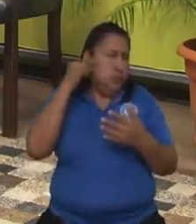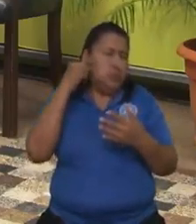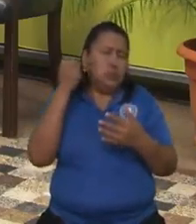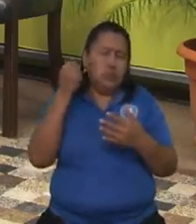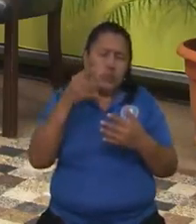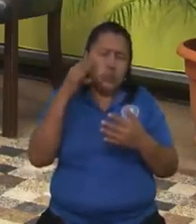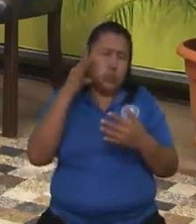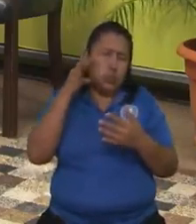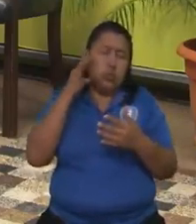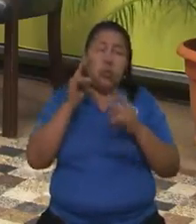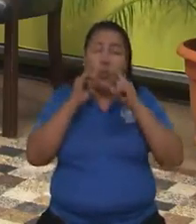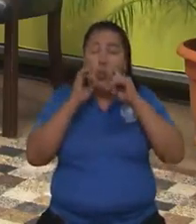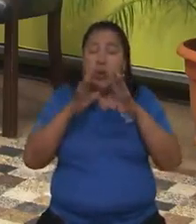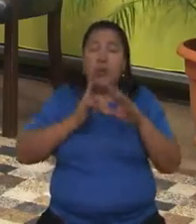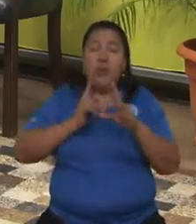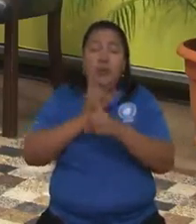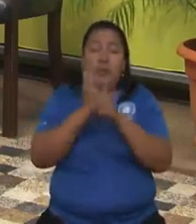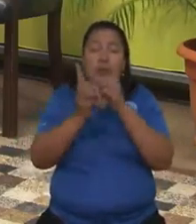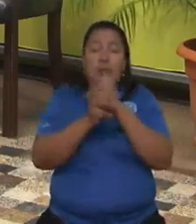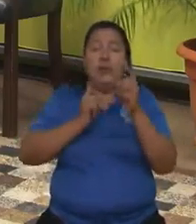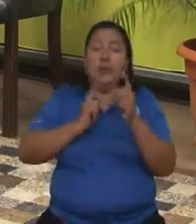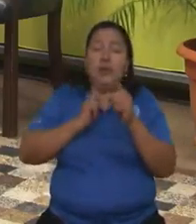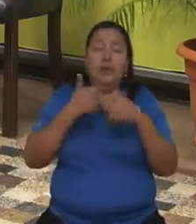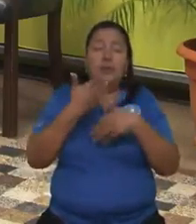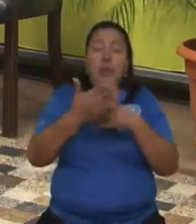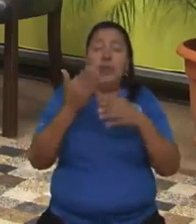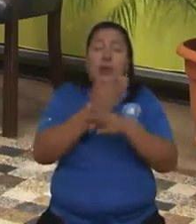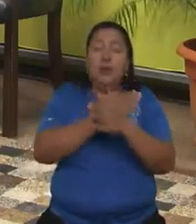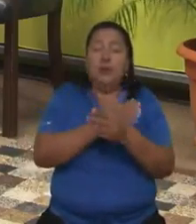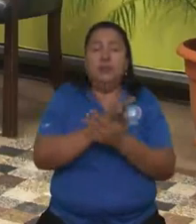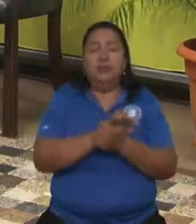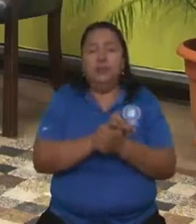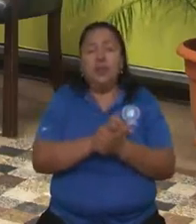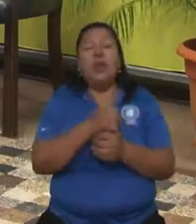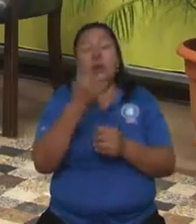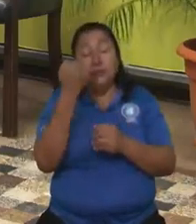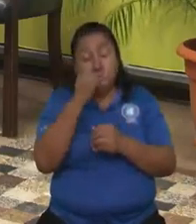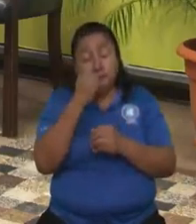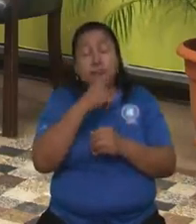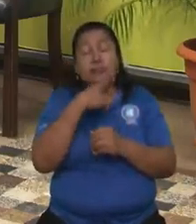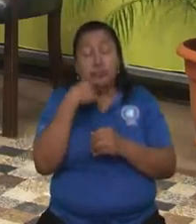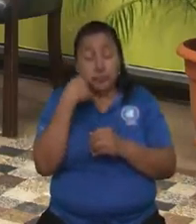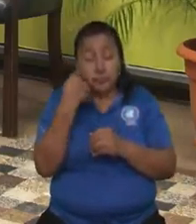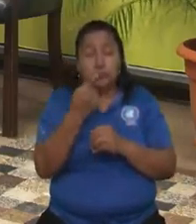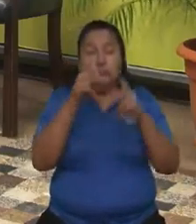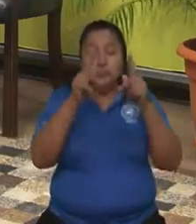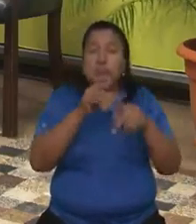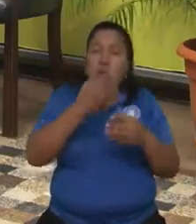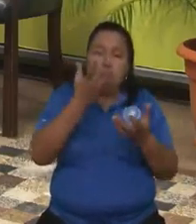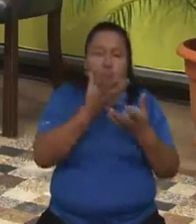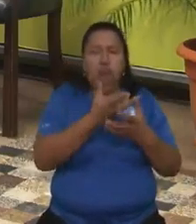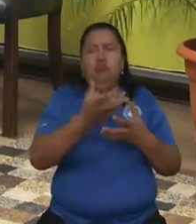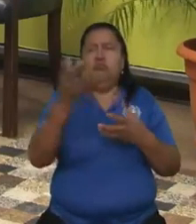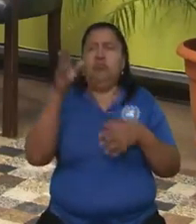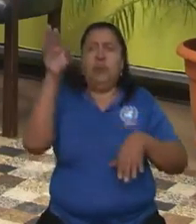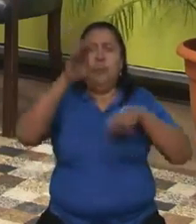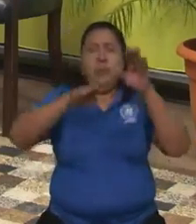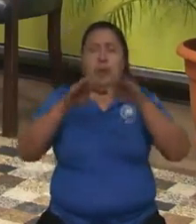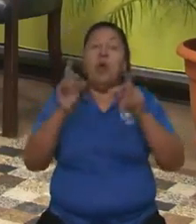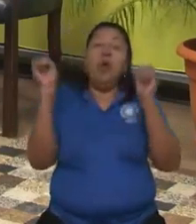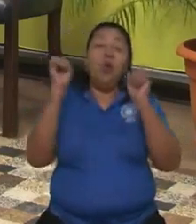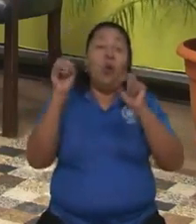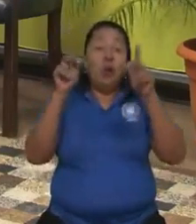la de cuando uno va a algún balneario, algún río, alguna piscina, y también esto puede